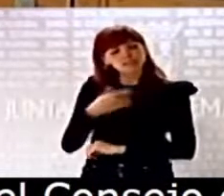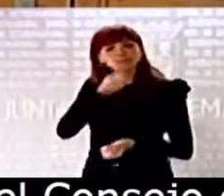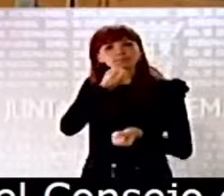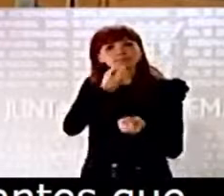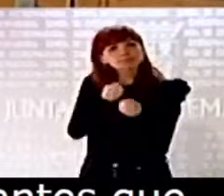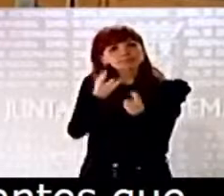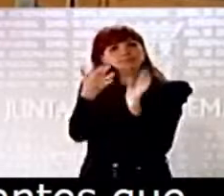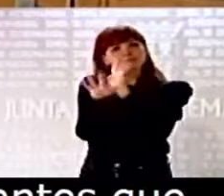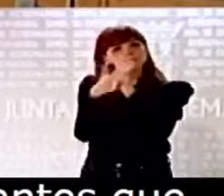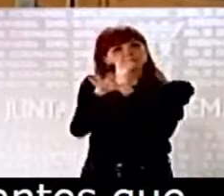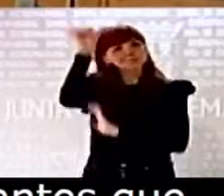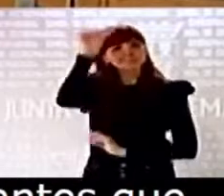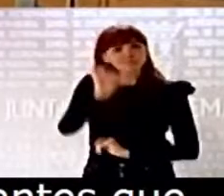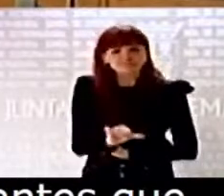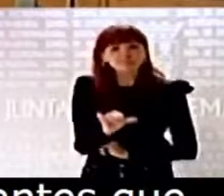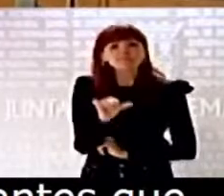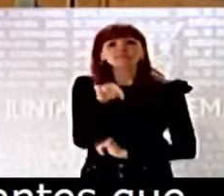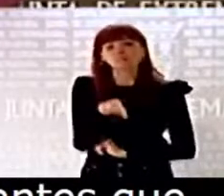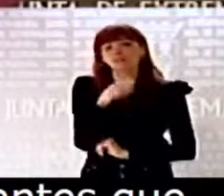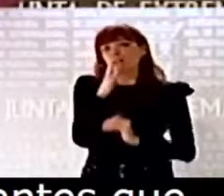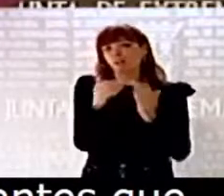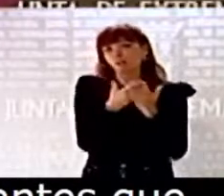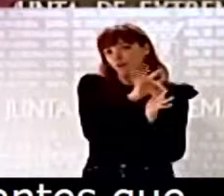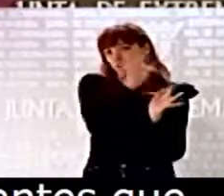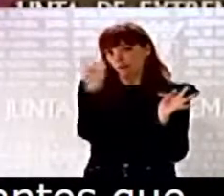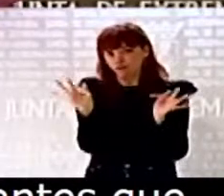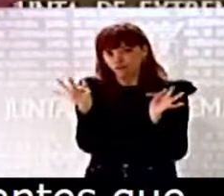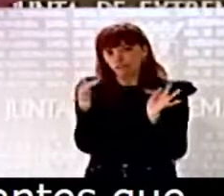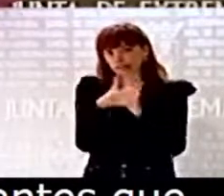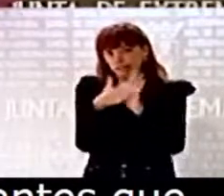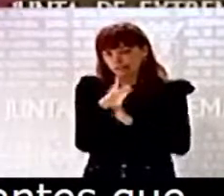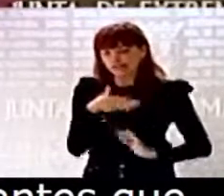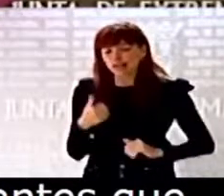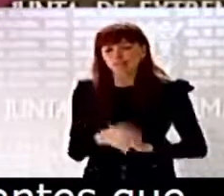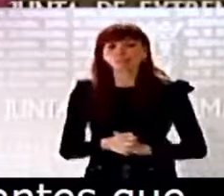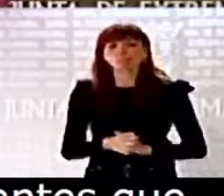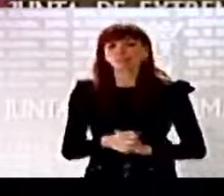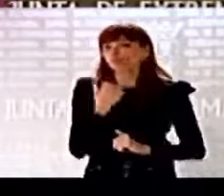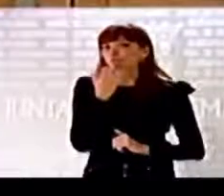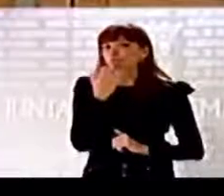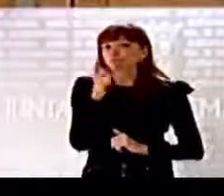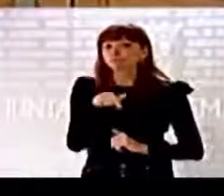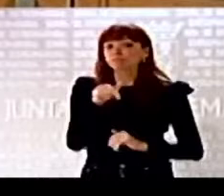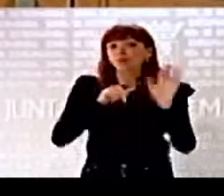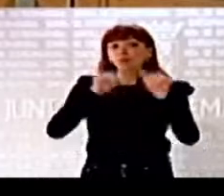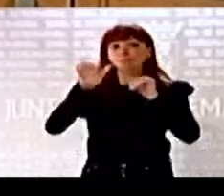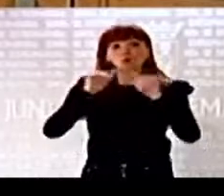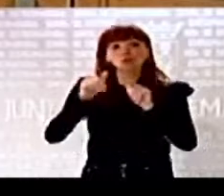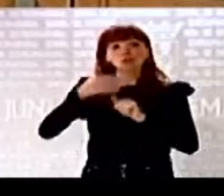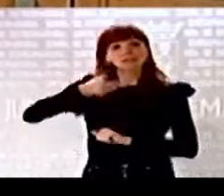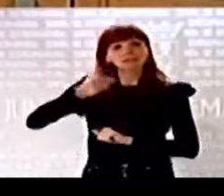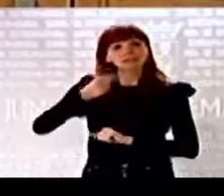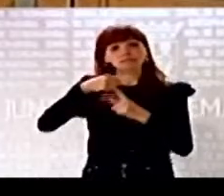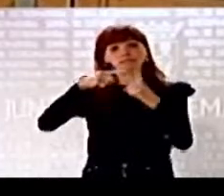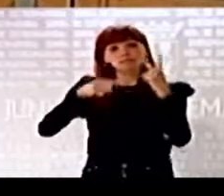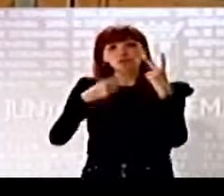transmitir en el día de hoy. Hemos aprobado dos importantes convocatorias en materia de